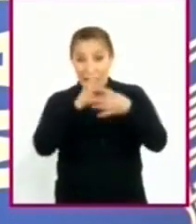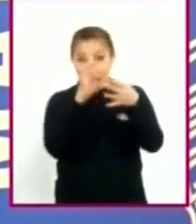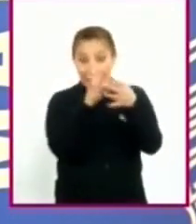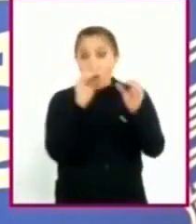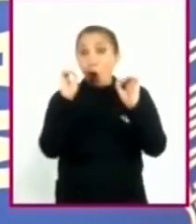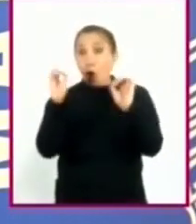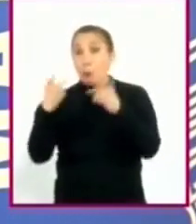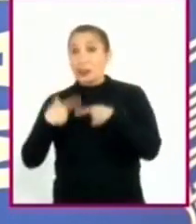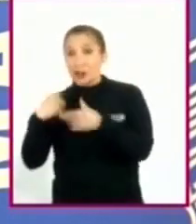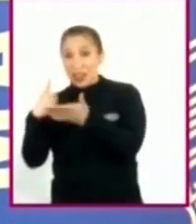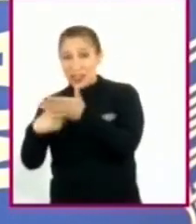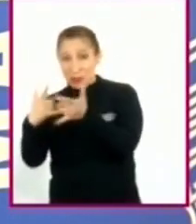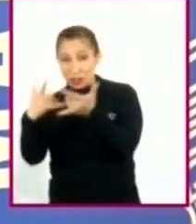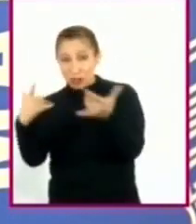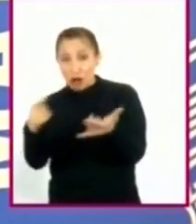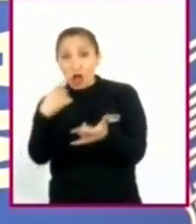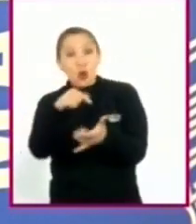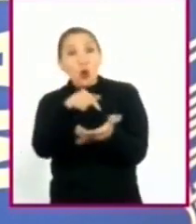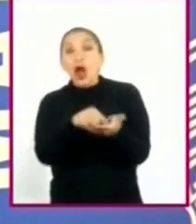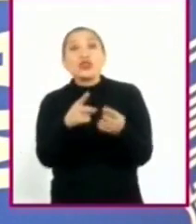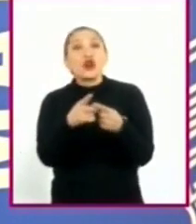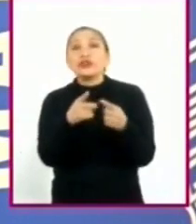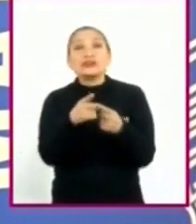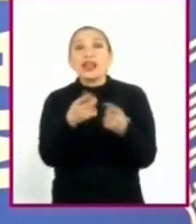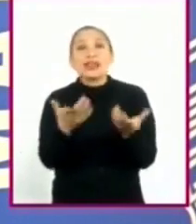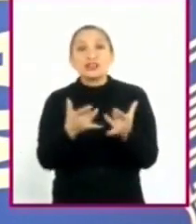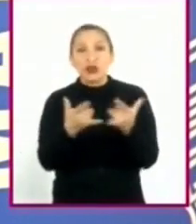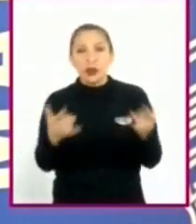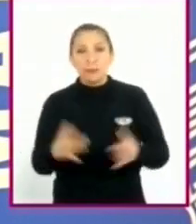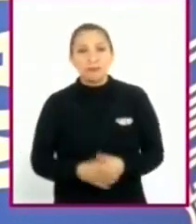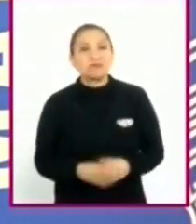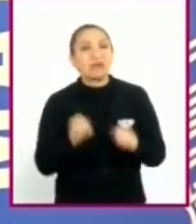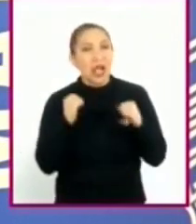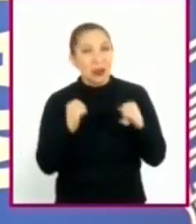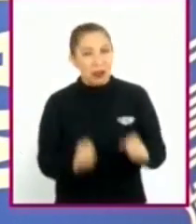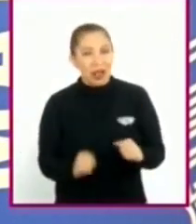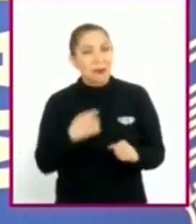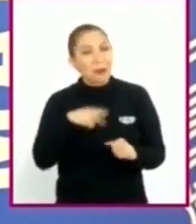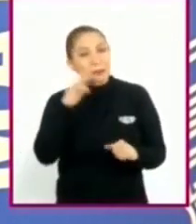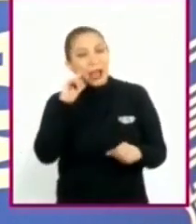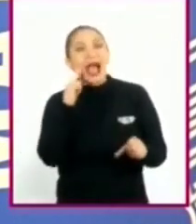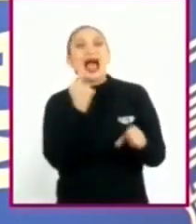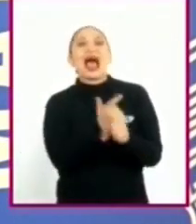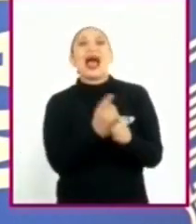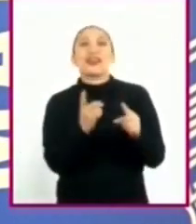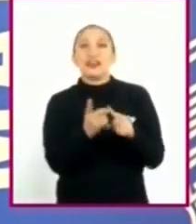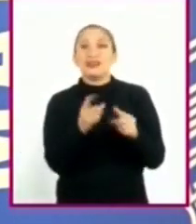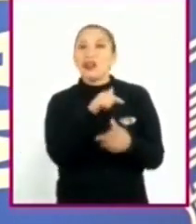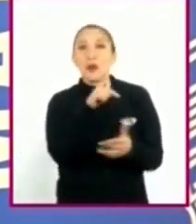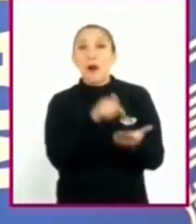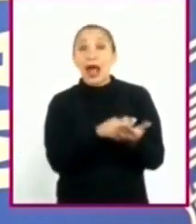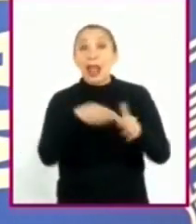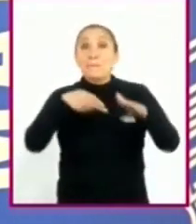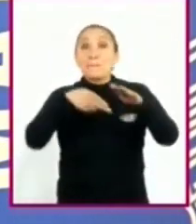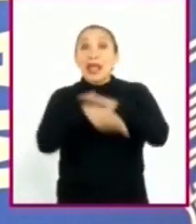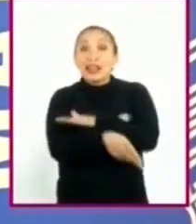personajes, el lugar en donde se ubica la historia. Seguramente pudieron identificarlo.